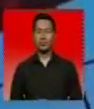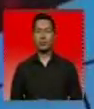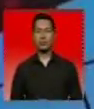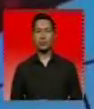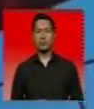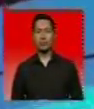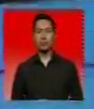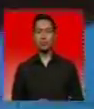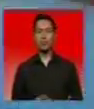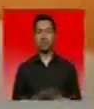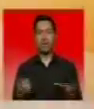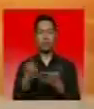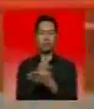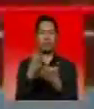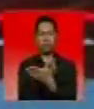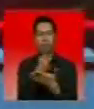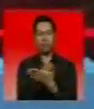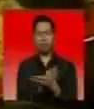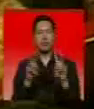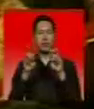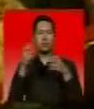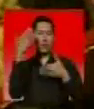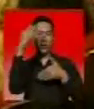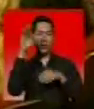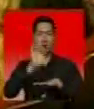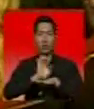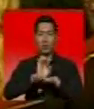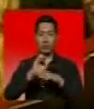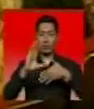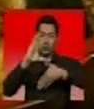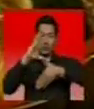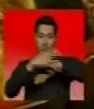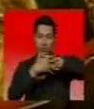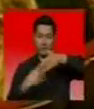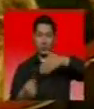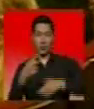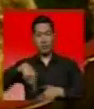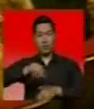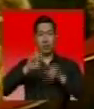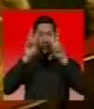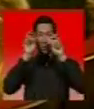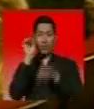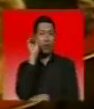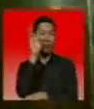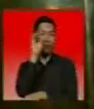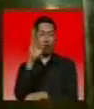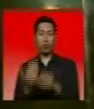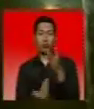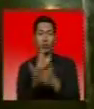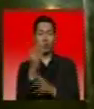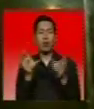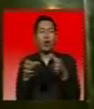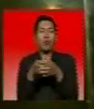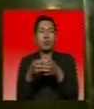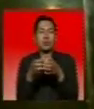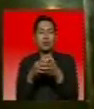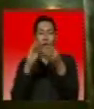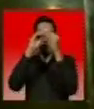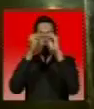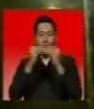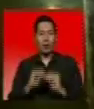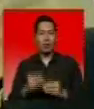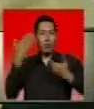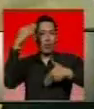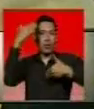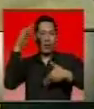Realidades y desafíos de la coyuntura política en Ecuador y América Latina fue la temática en un nuevo foro organizado por la Comisión de Formación Política